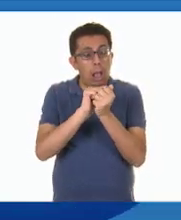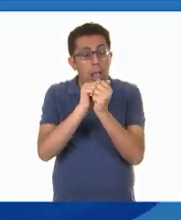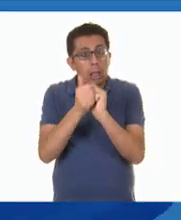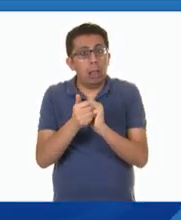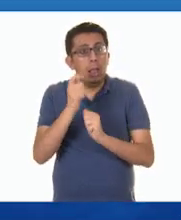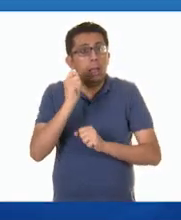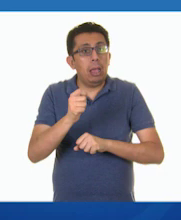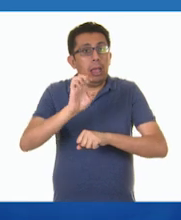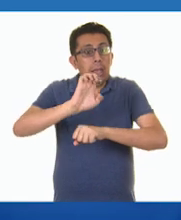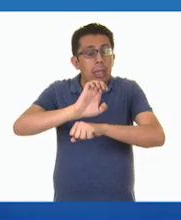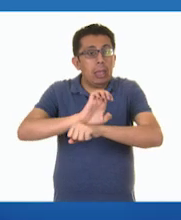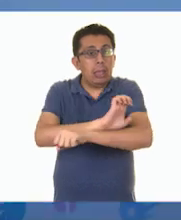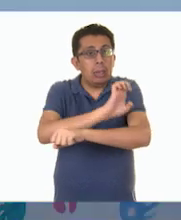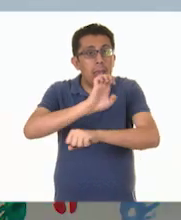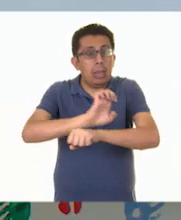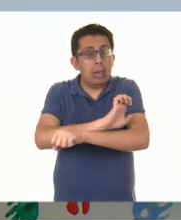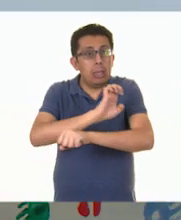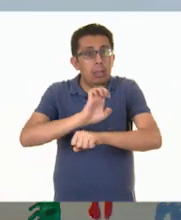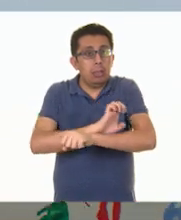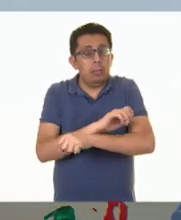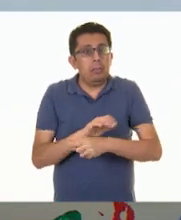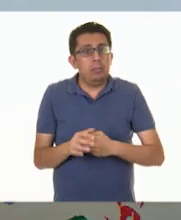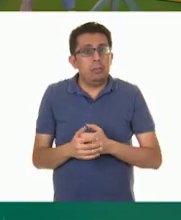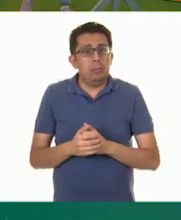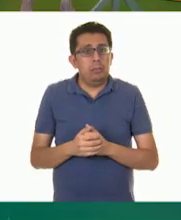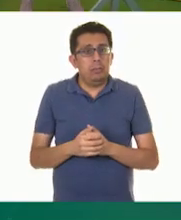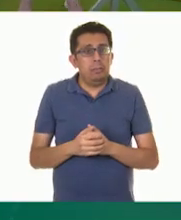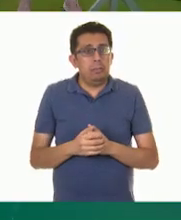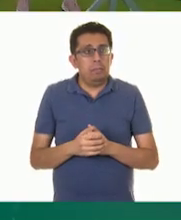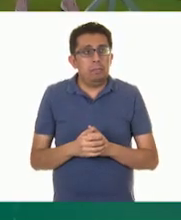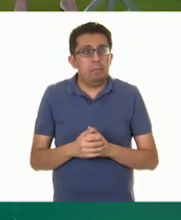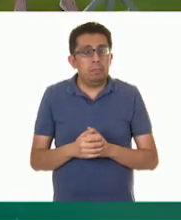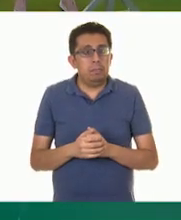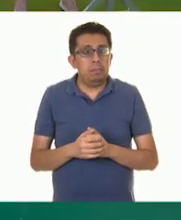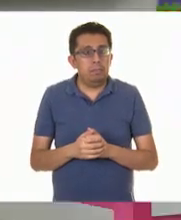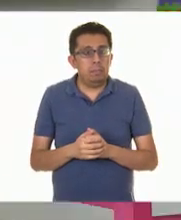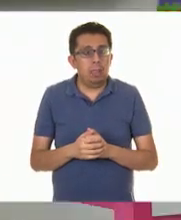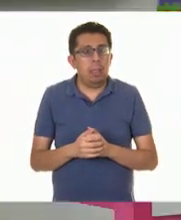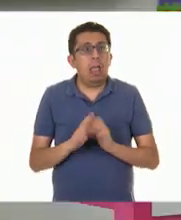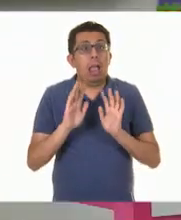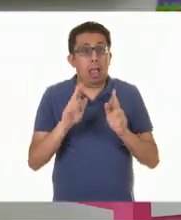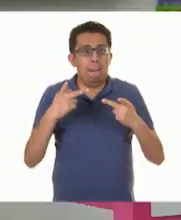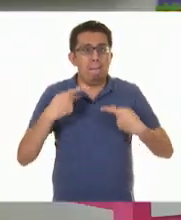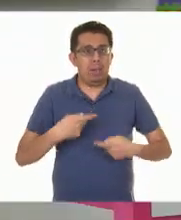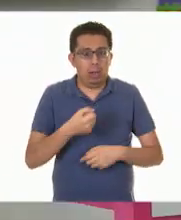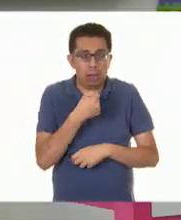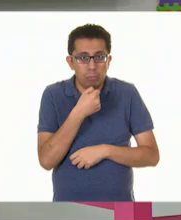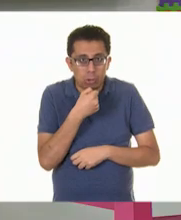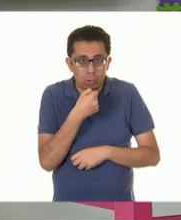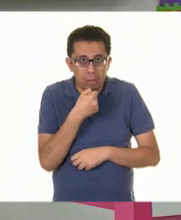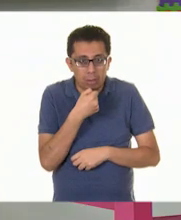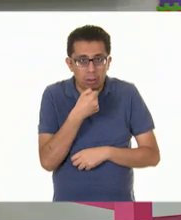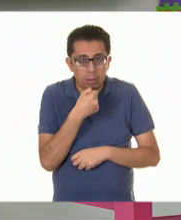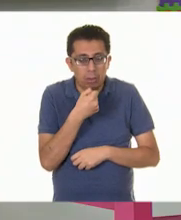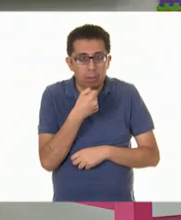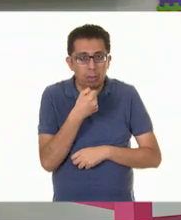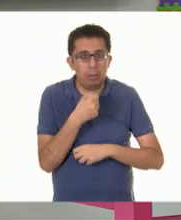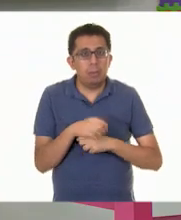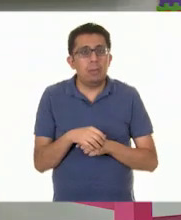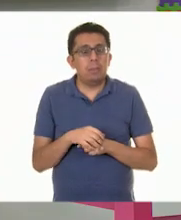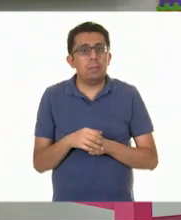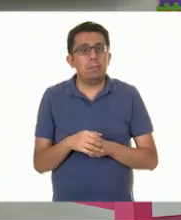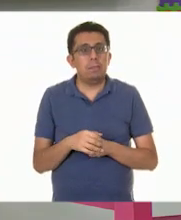en señales eléctricas. Entonces ya tenemos que la primera persona habló. La Ajá. tercera imagen o el tercer